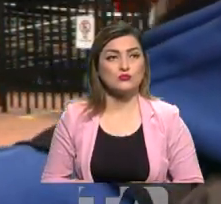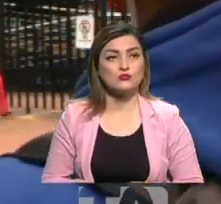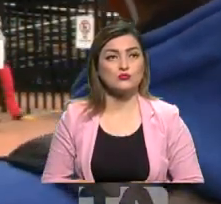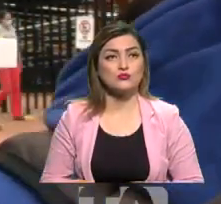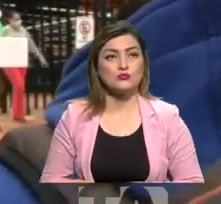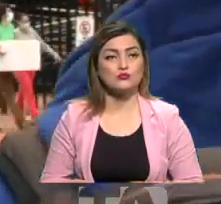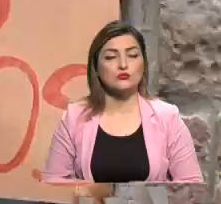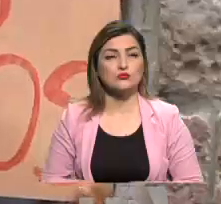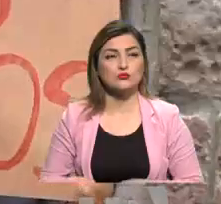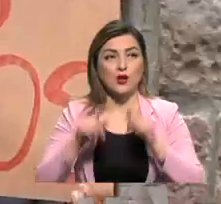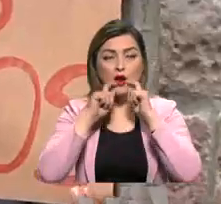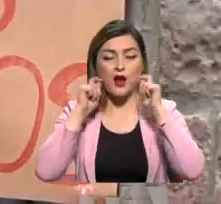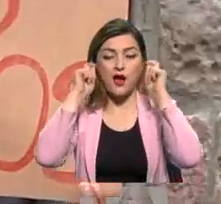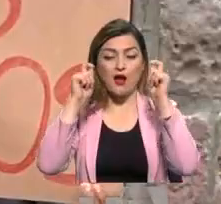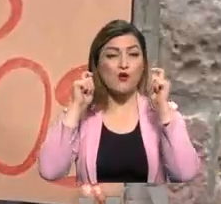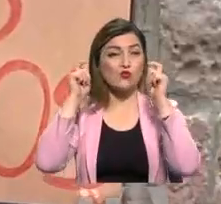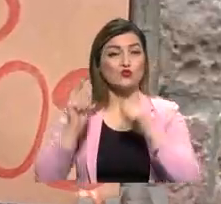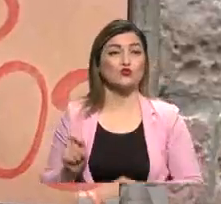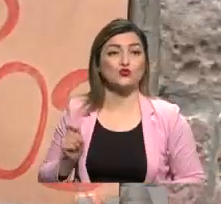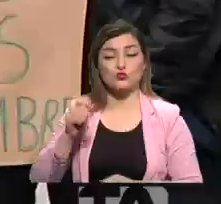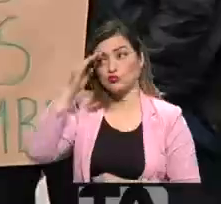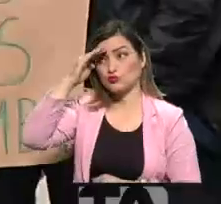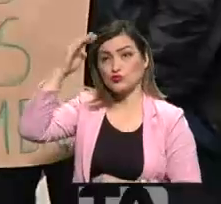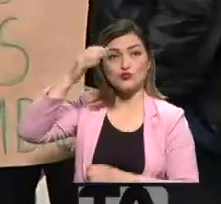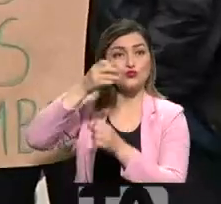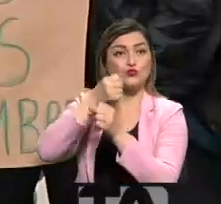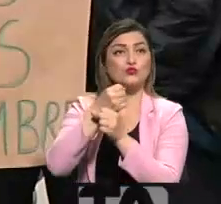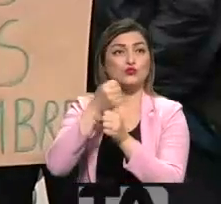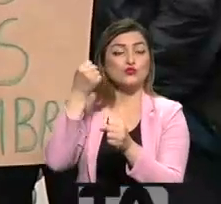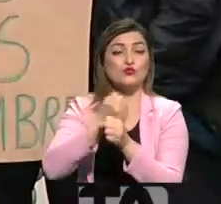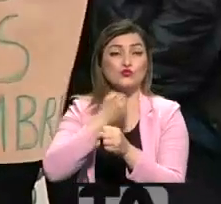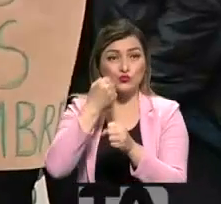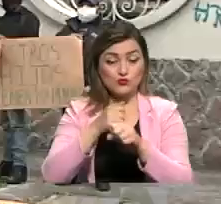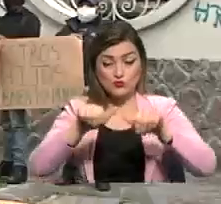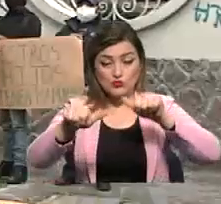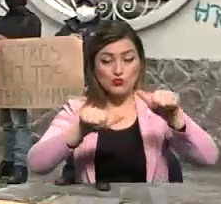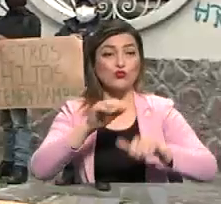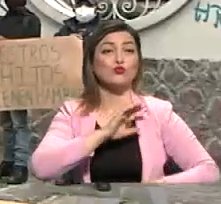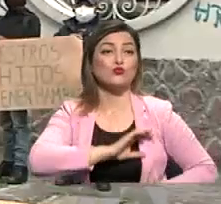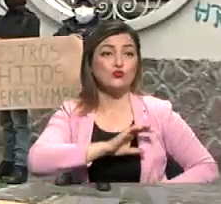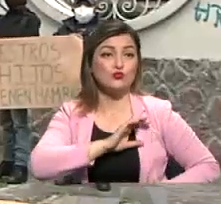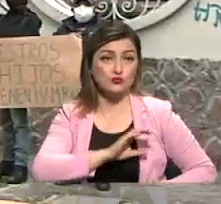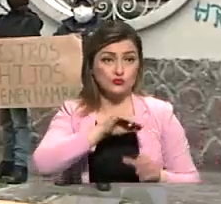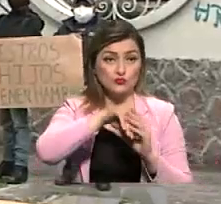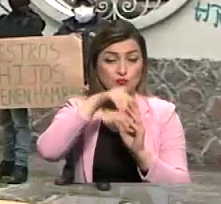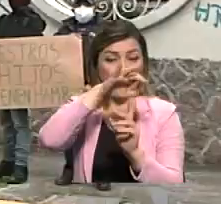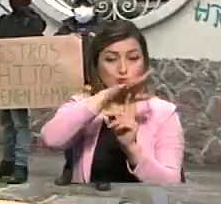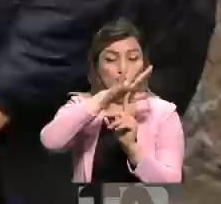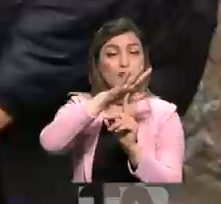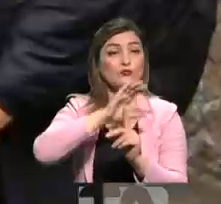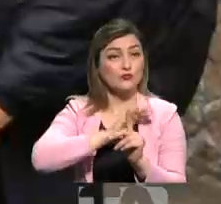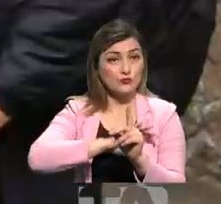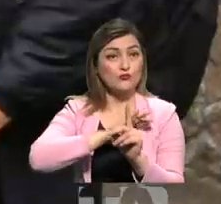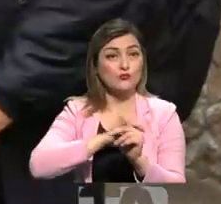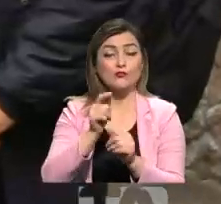¡Queremos nuestro sueldo! Así, guardias de seguridad que prestaban sus servicios en espacios de administración municipal, incluidos parques